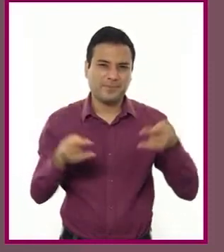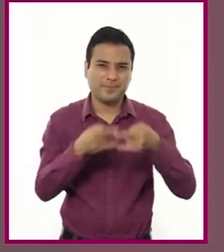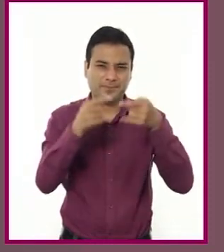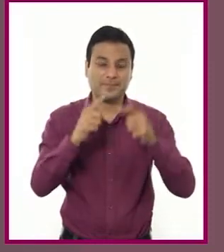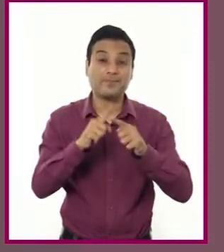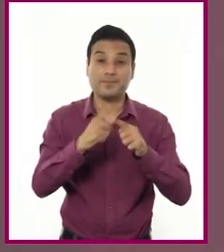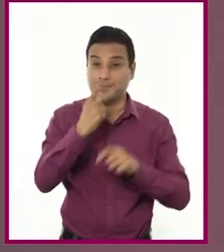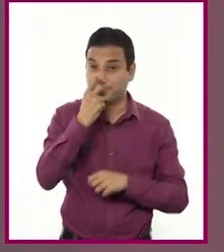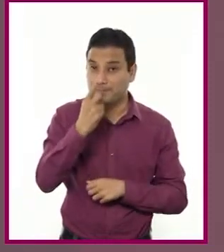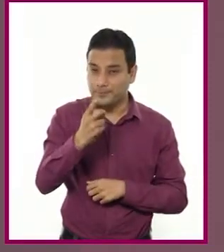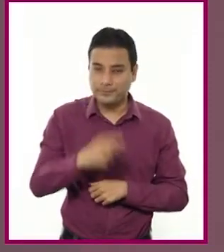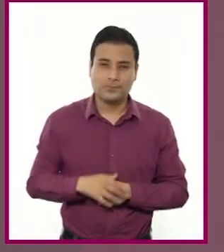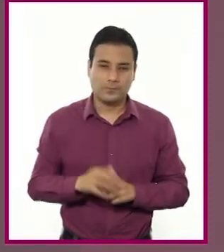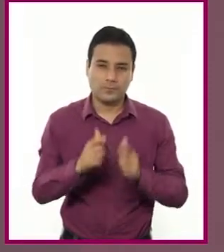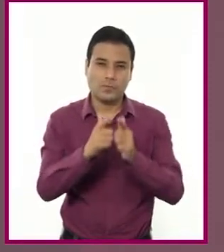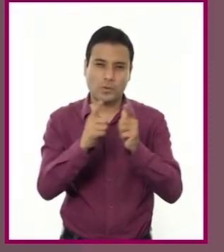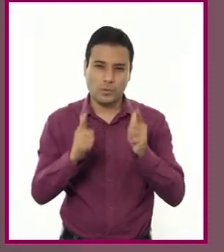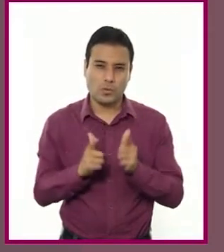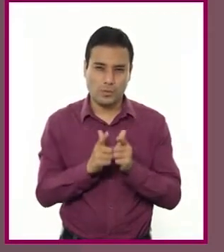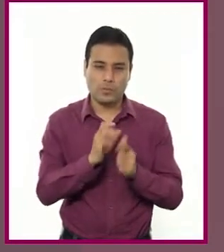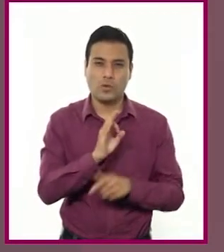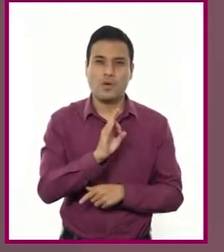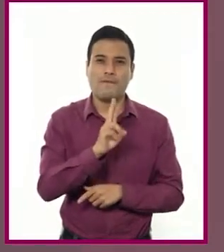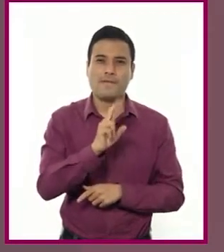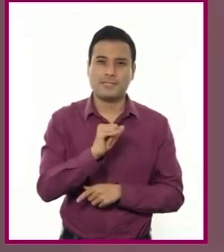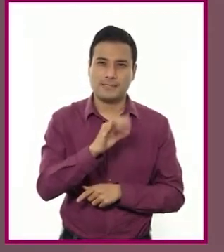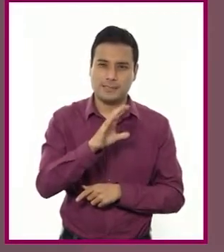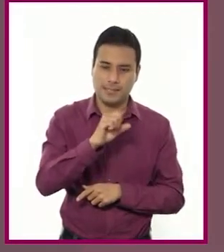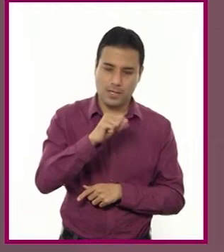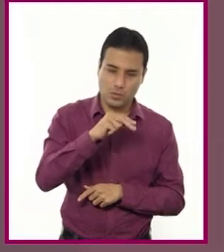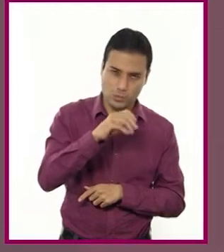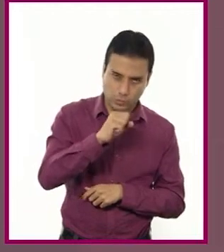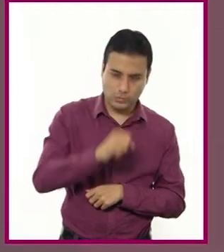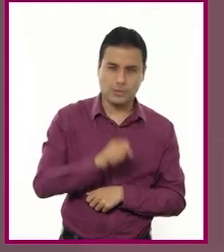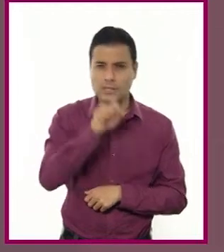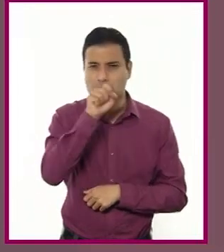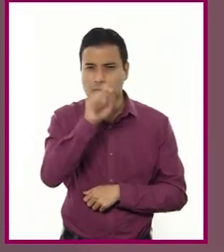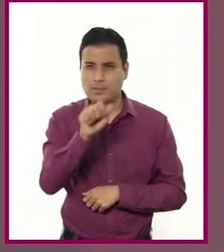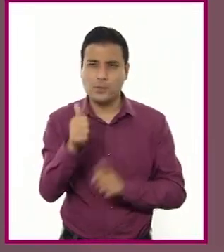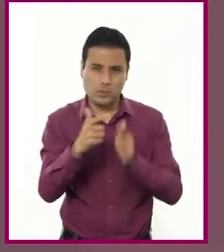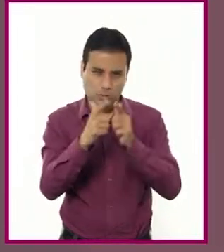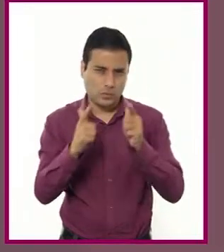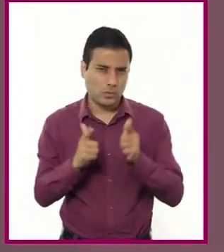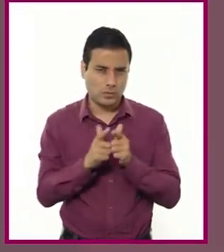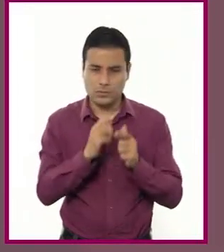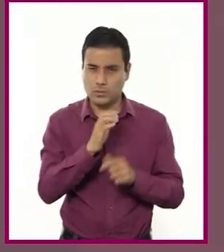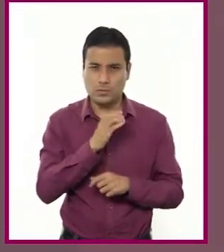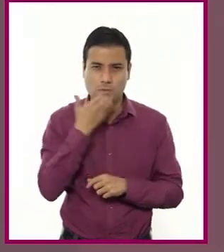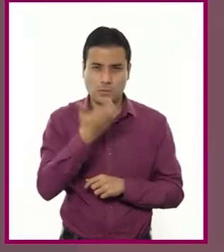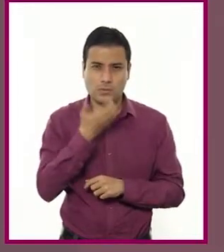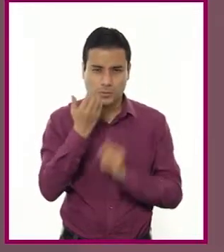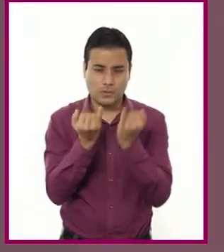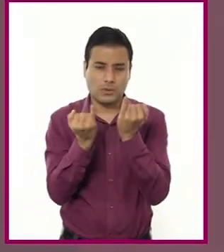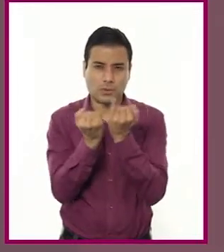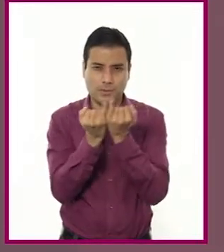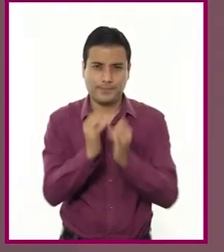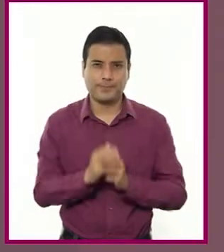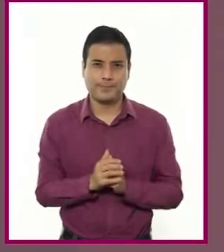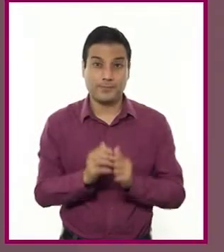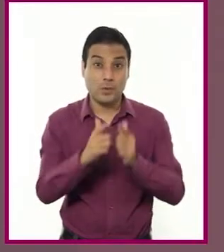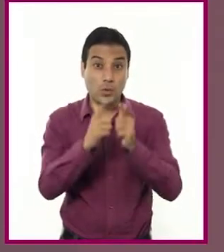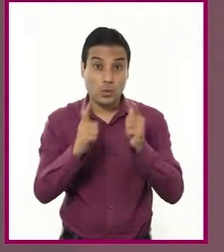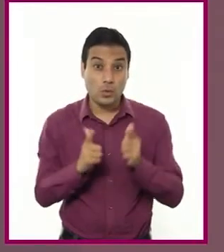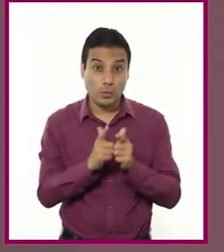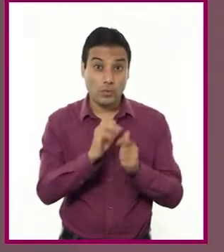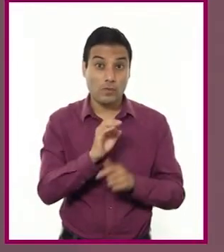los dominicos tenían prácticas similares. Sin embargo, solo los franciscanos se dedicaron